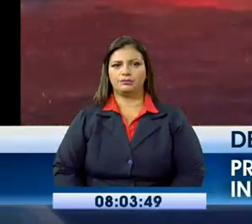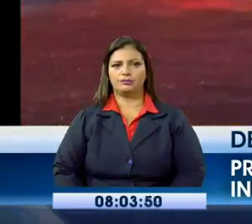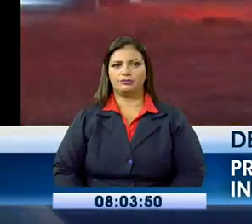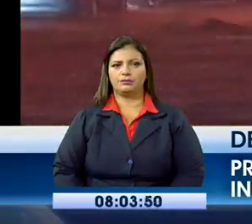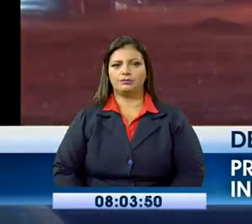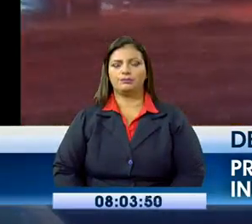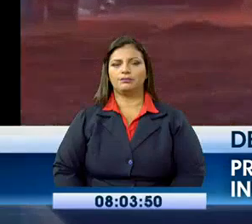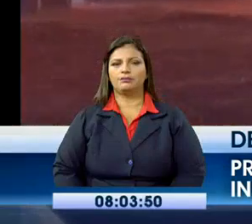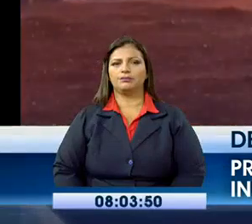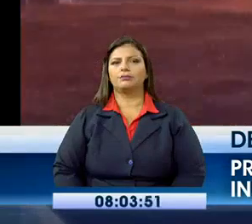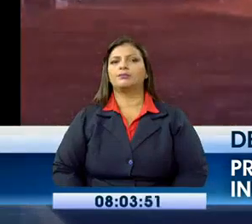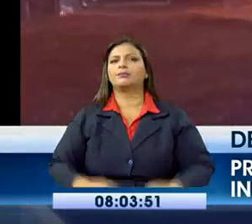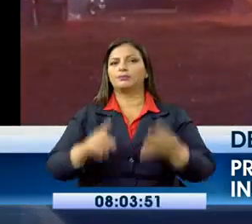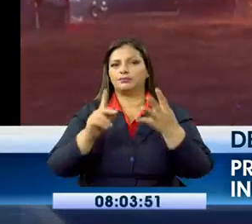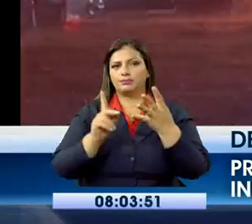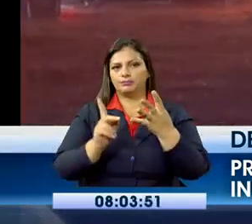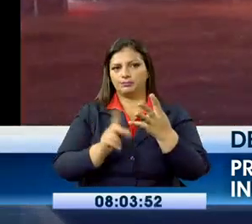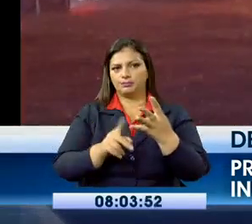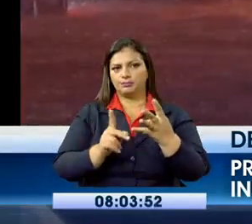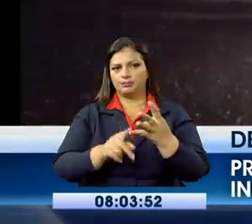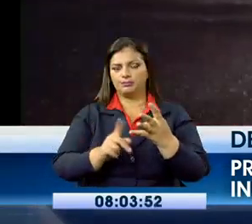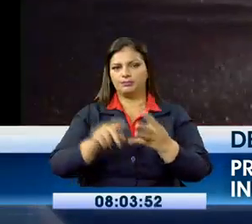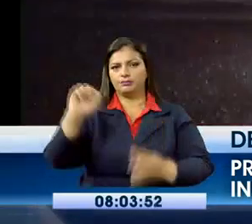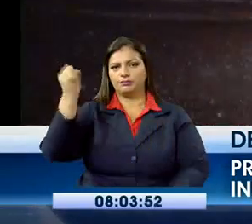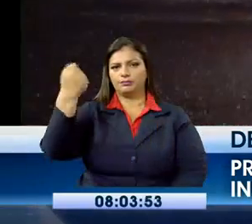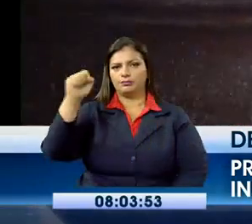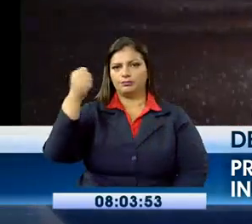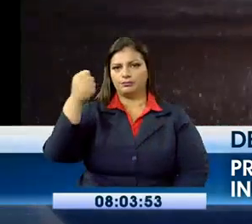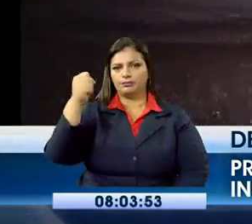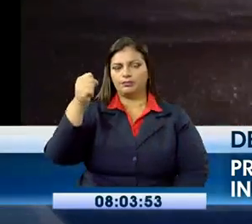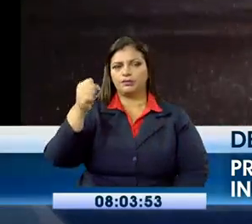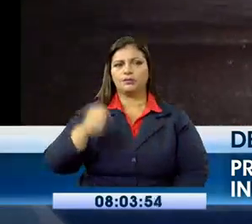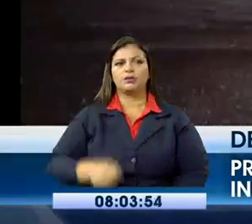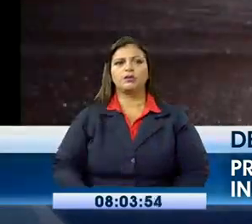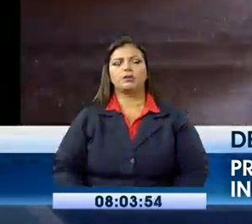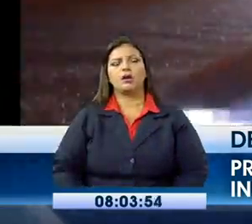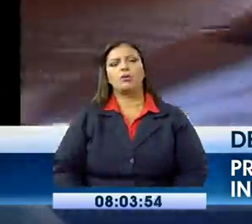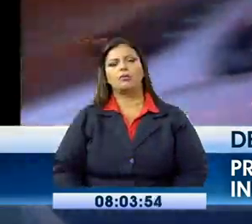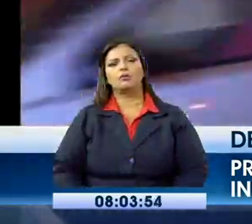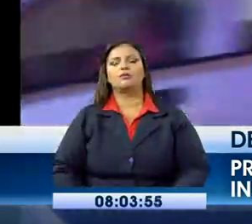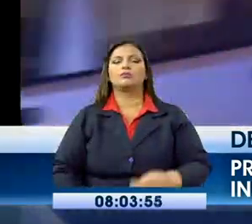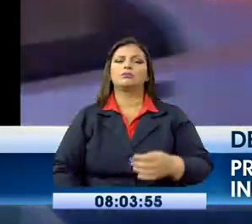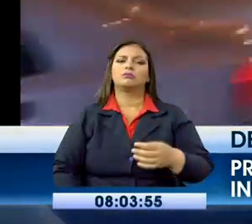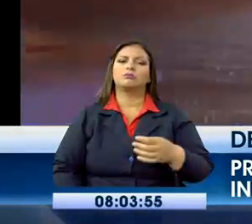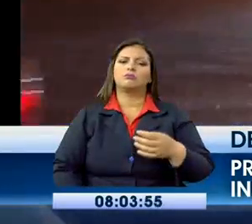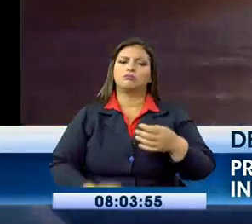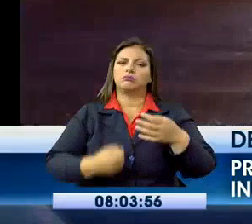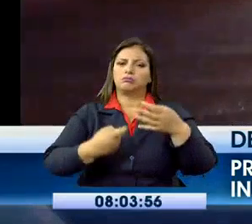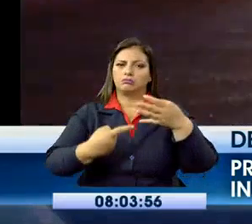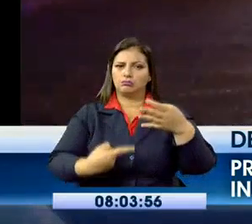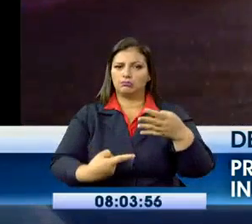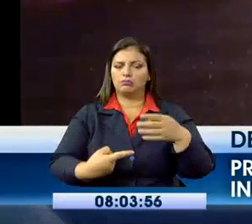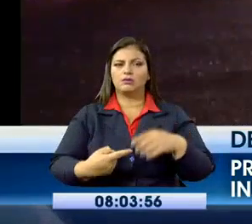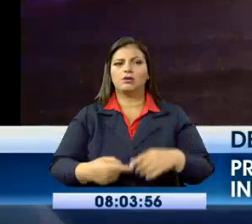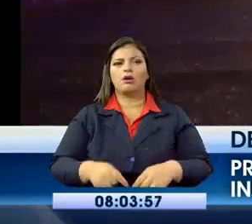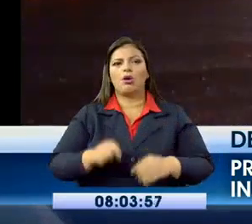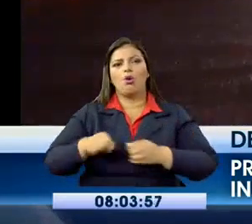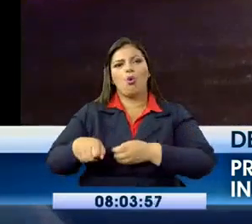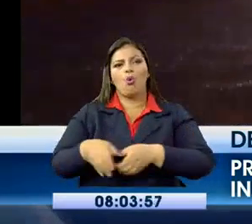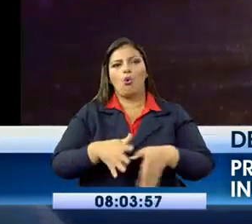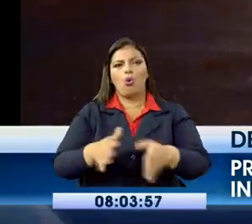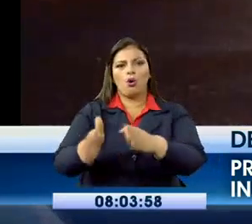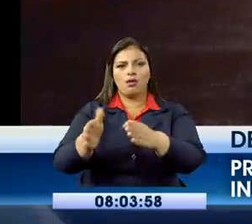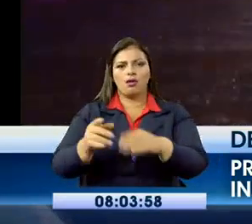comunidad. Lo mismo sucedió en el sector de los sauces y varios tramos de la avenida Francisco de Orellana. Lo cogió el agua al